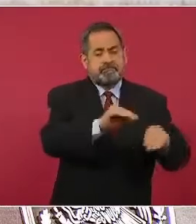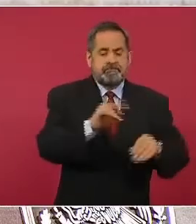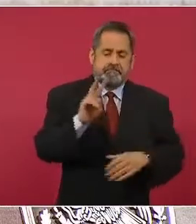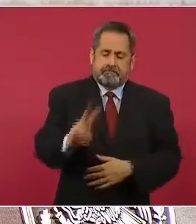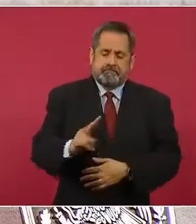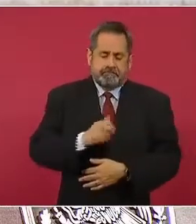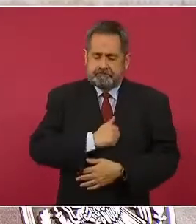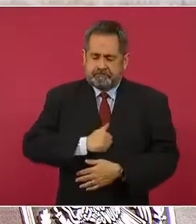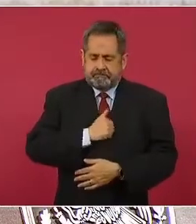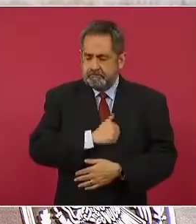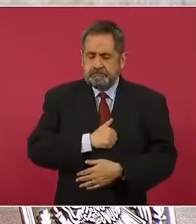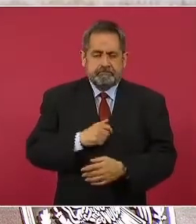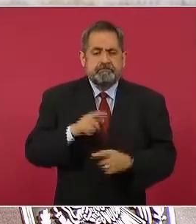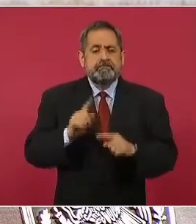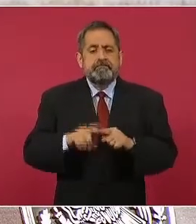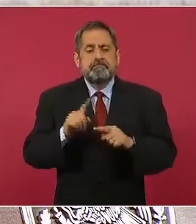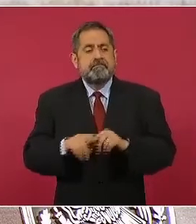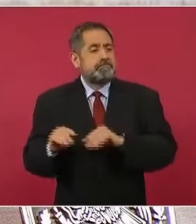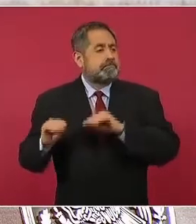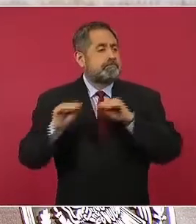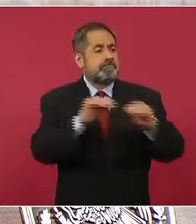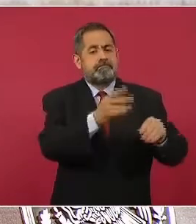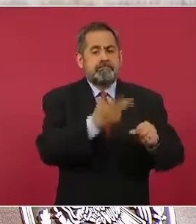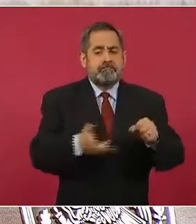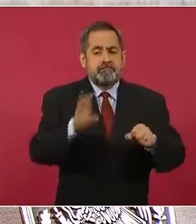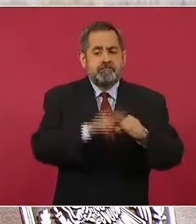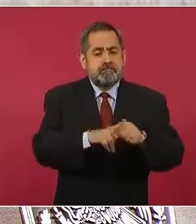Está demostrado que el que está vacunado